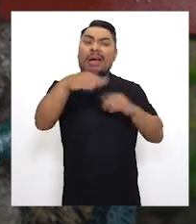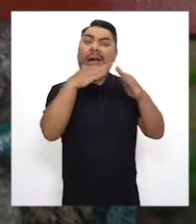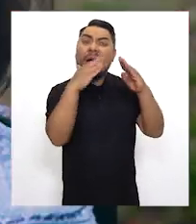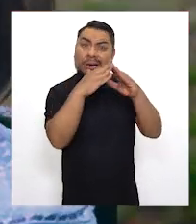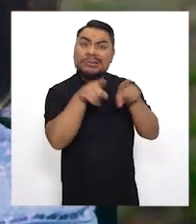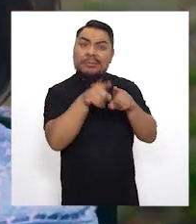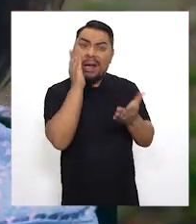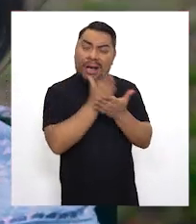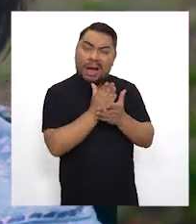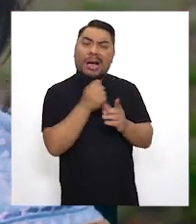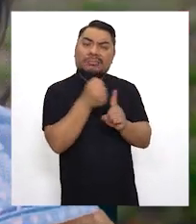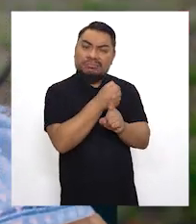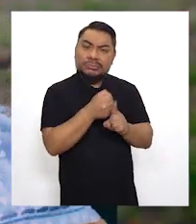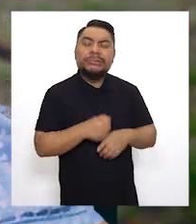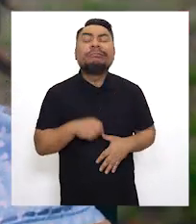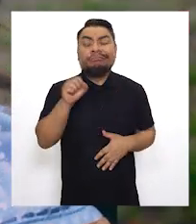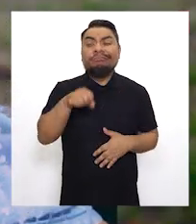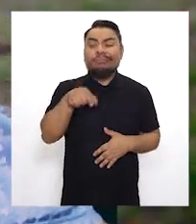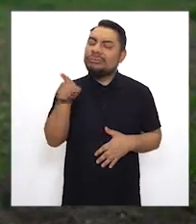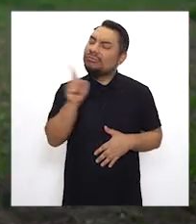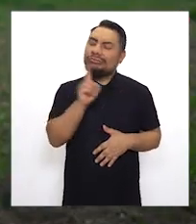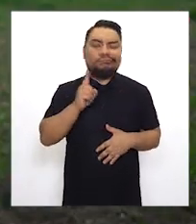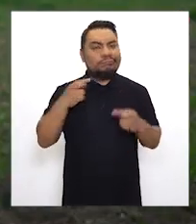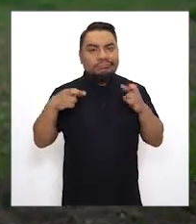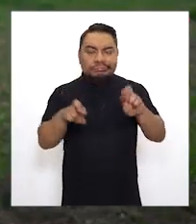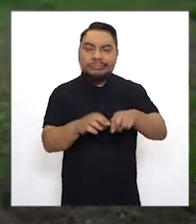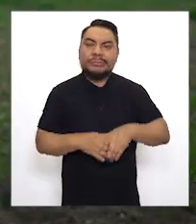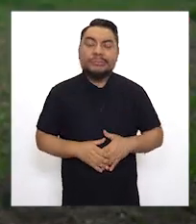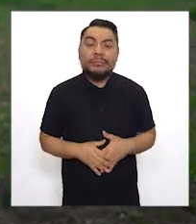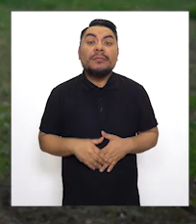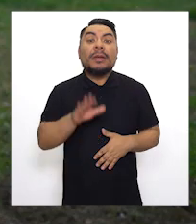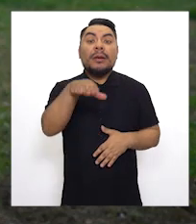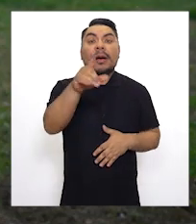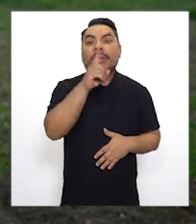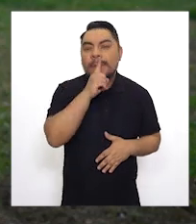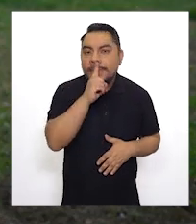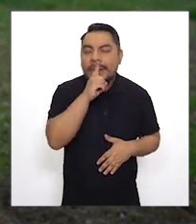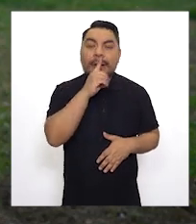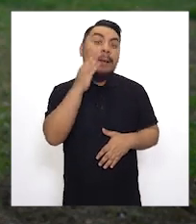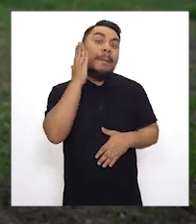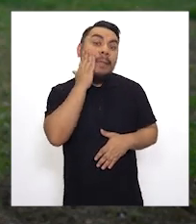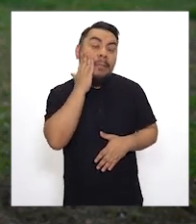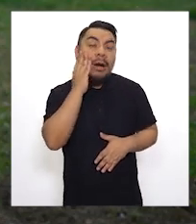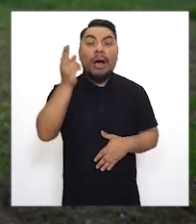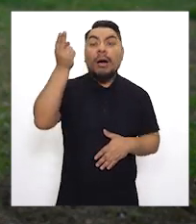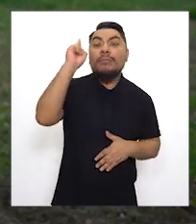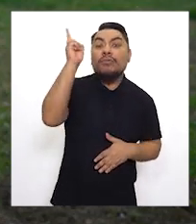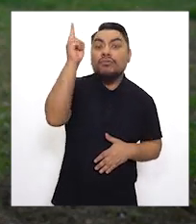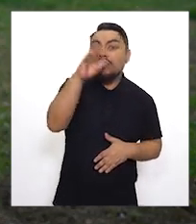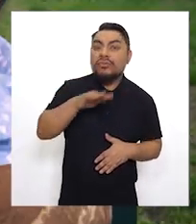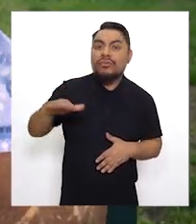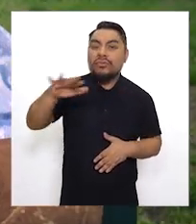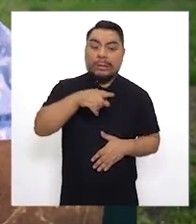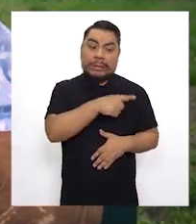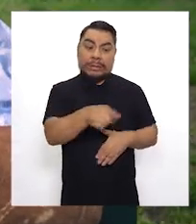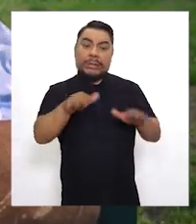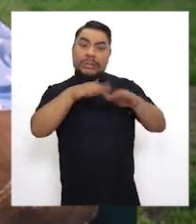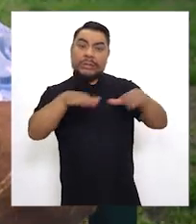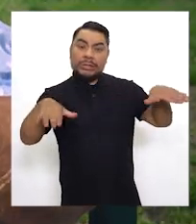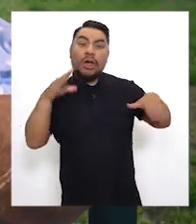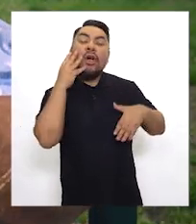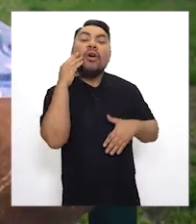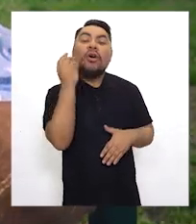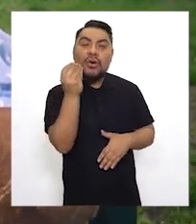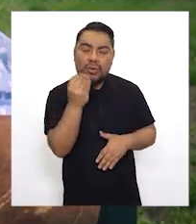las casas, ¿no? ¡Exacto! Y eso no se puede permitir. Papás, mamás, profesores, los niños,